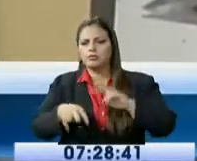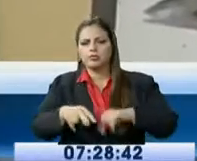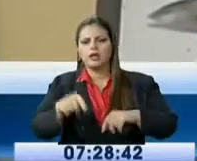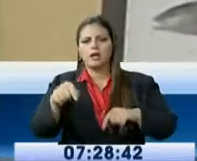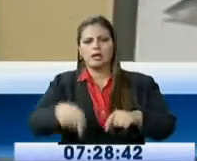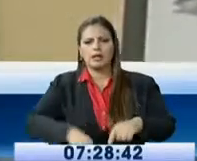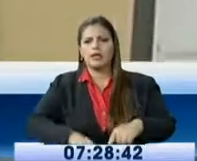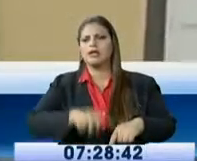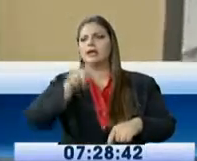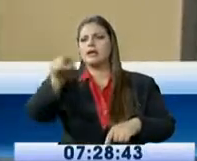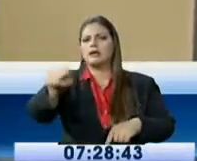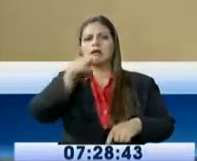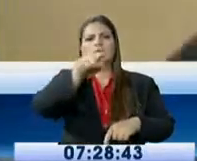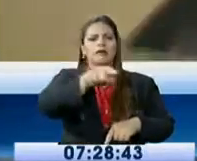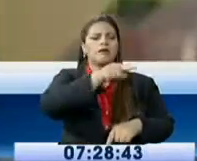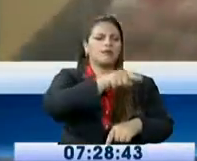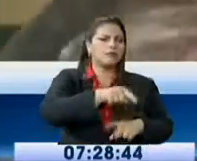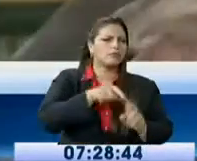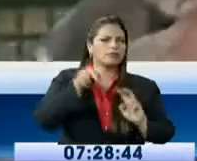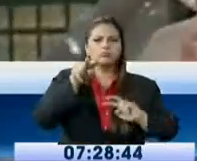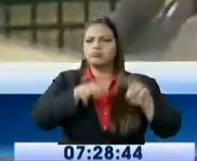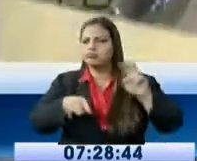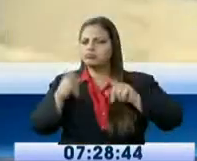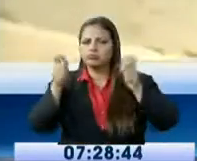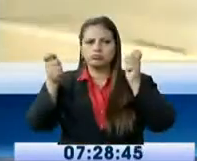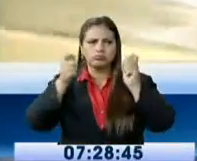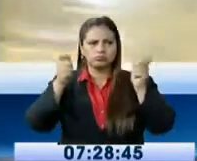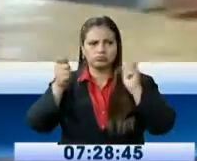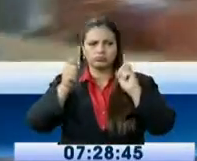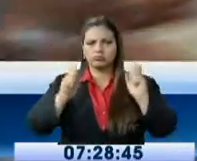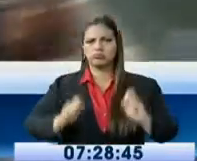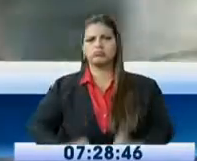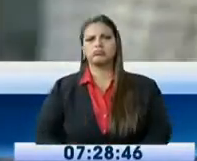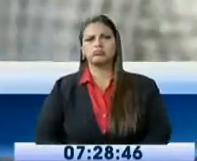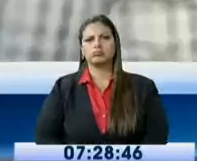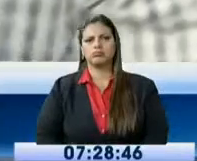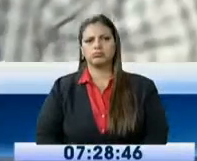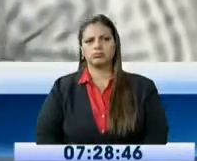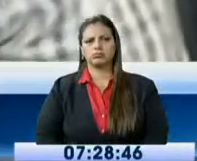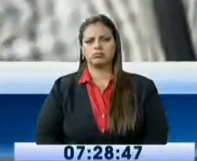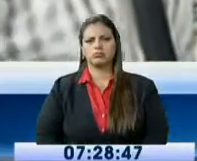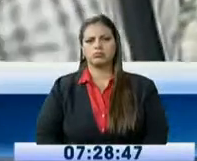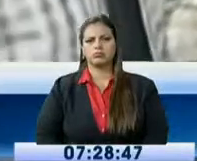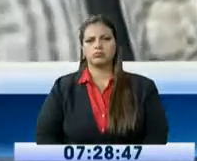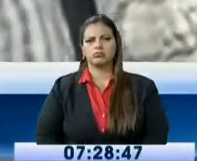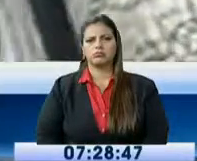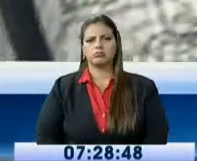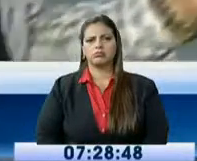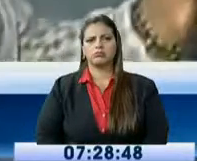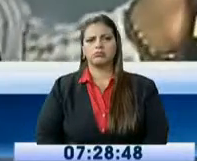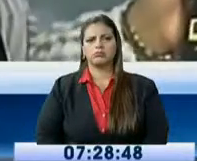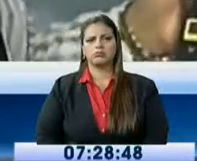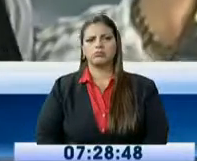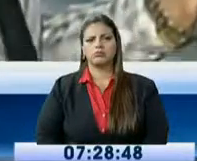tener un panorama completo de cuánto están los precios.